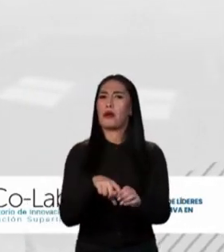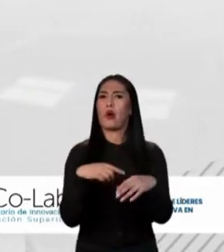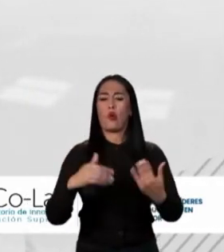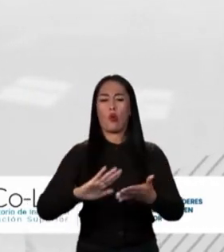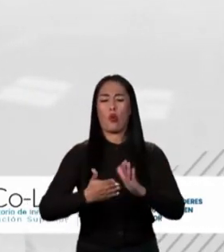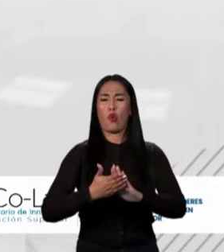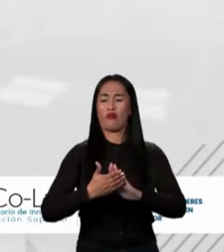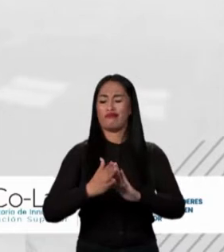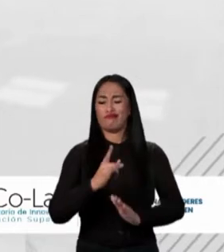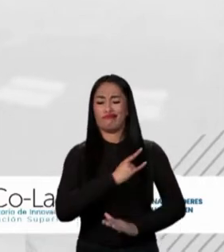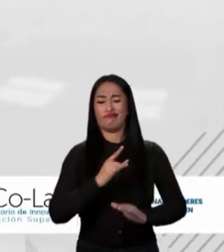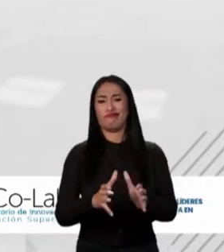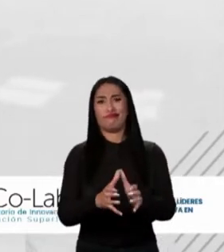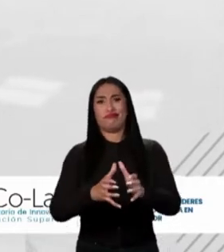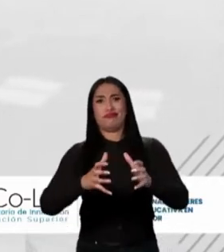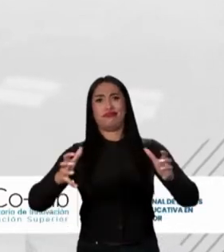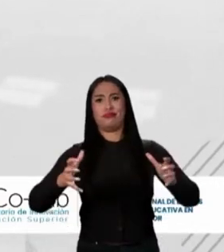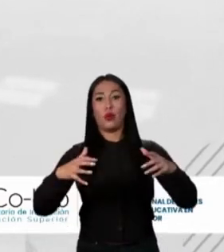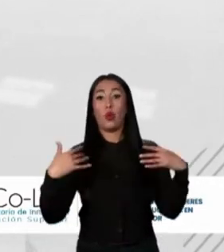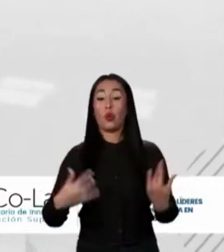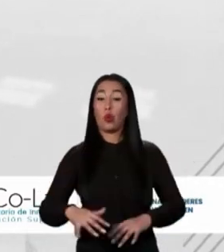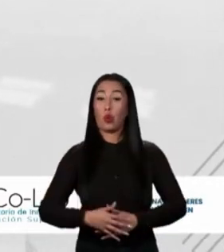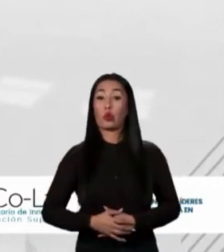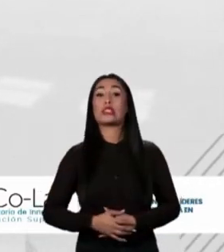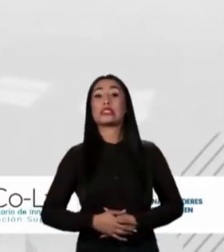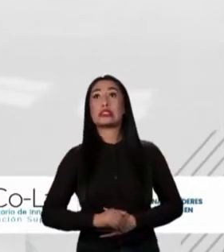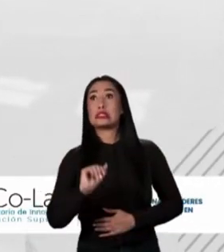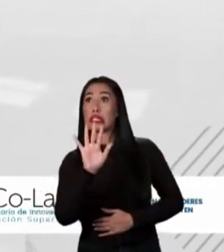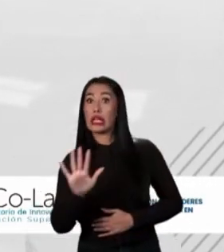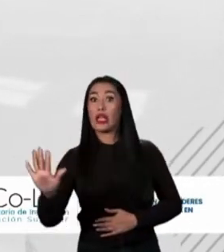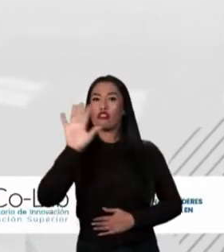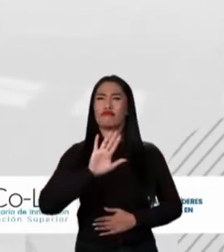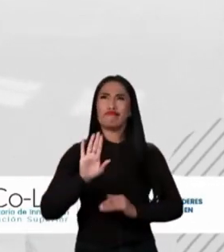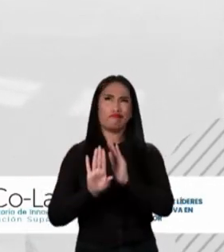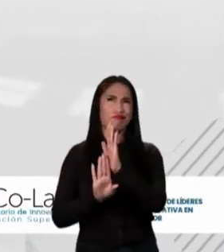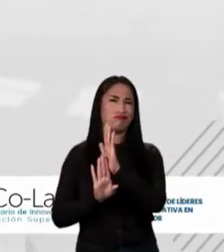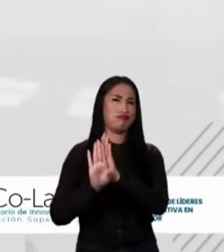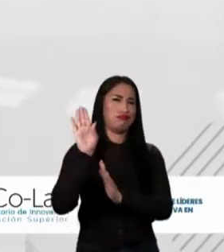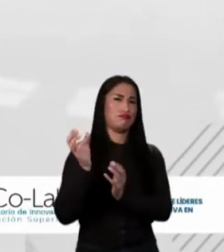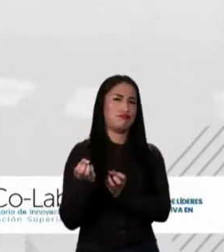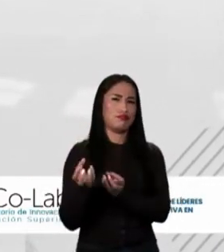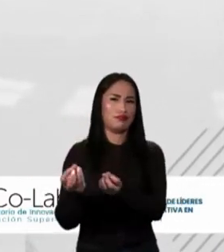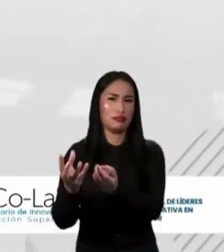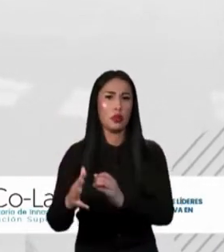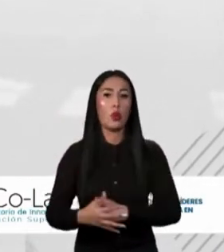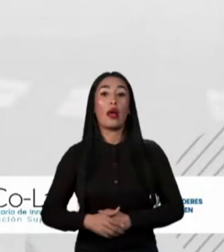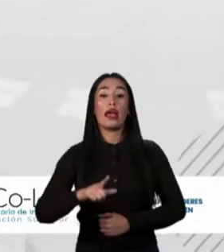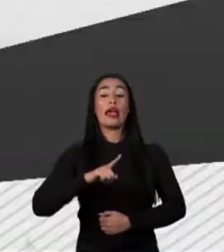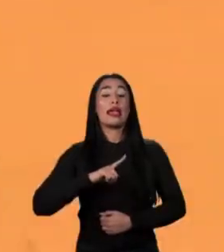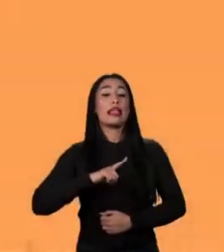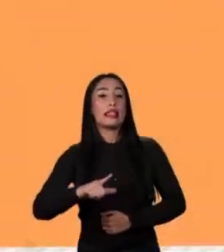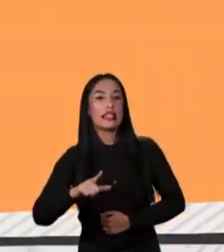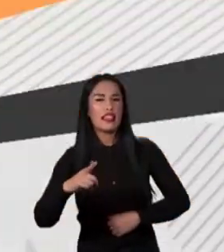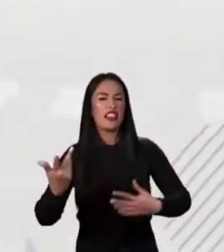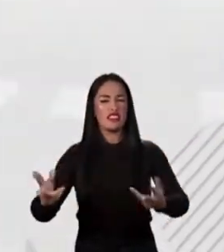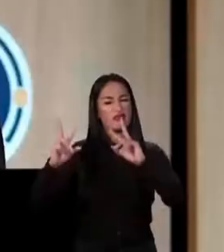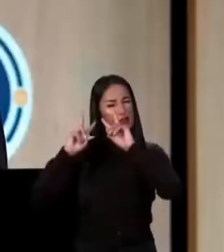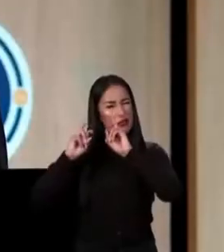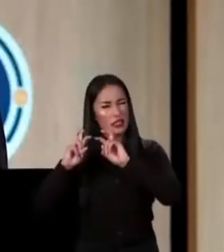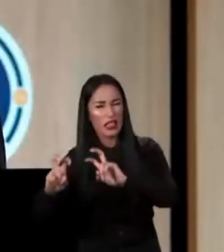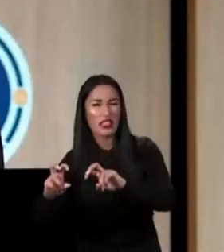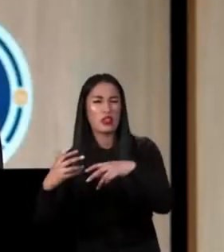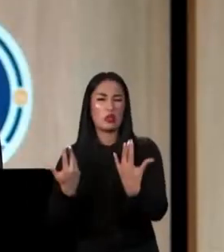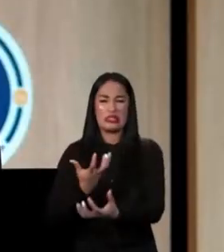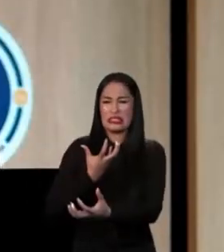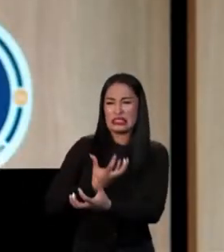contribuye permanentemente al progreso y desarrollo regional es una institución líder en investigación y desarrollo de experiencias para implementar el